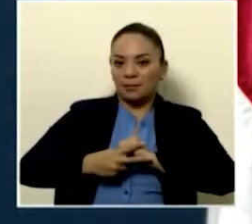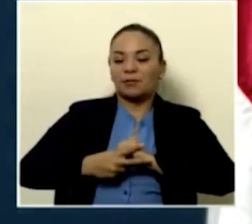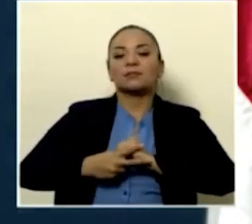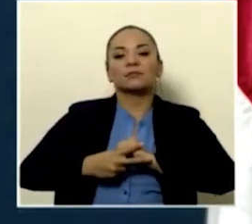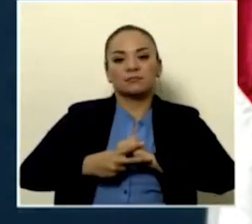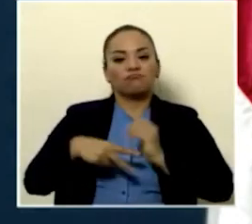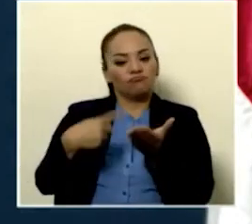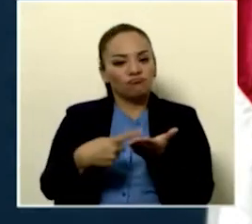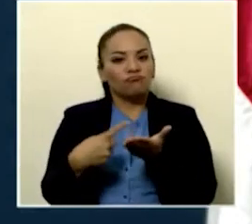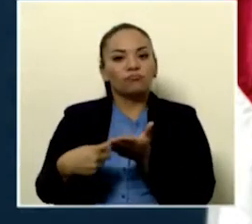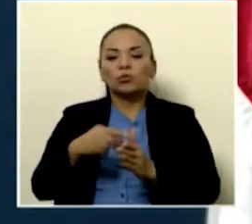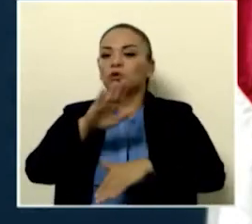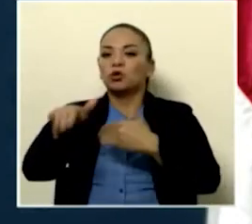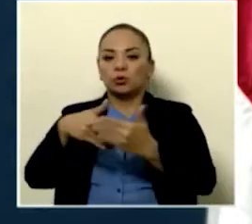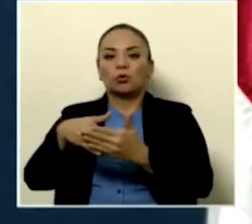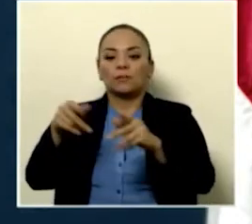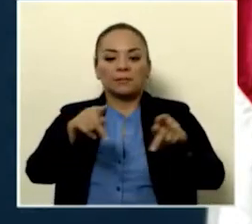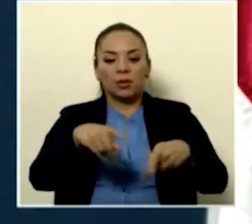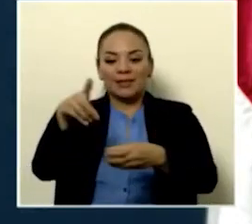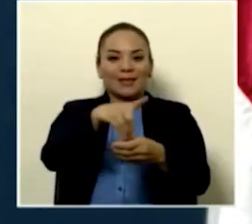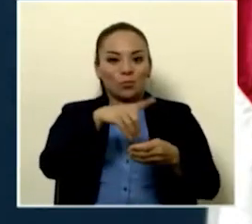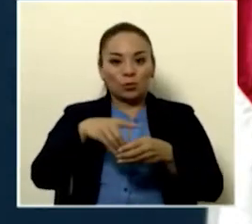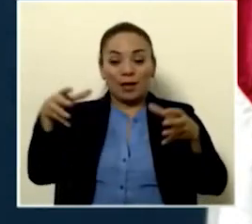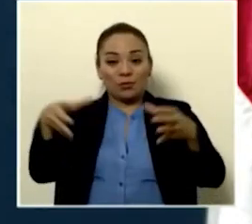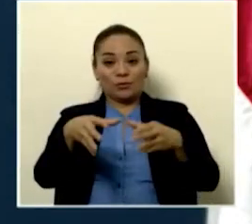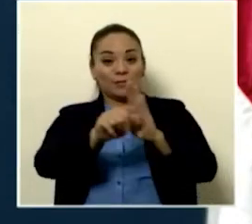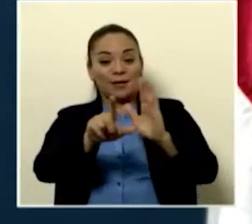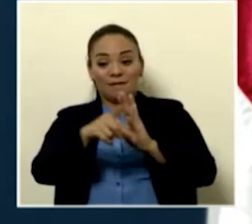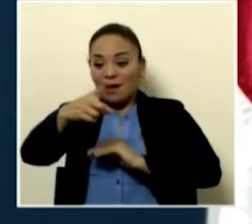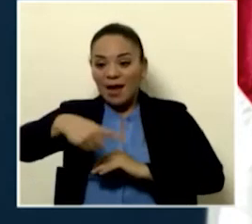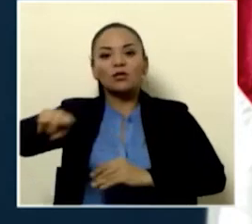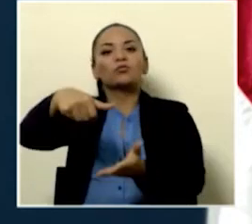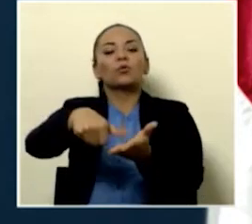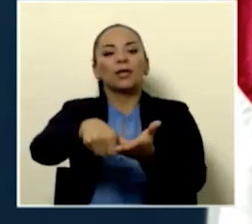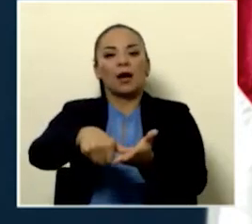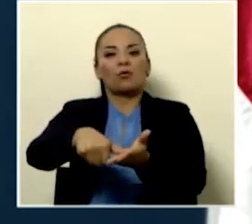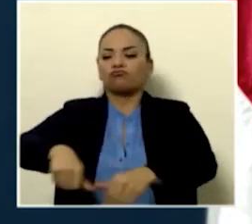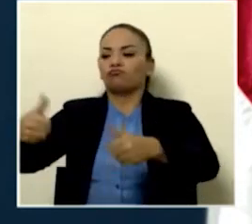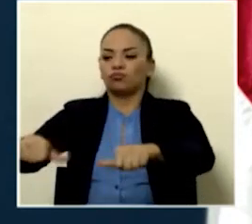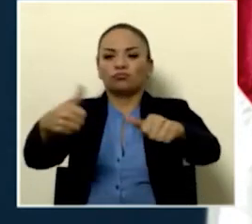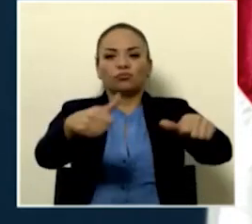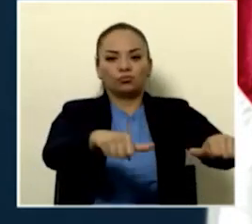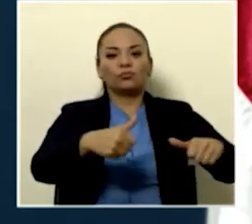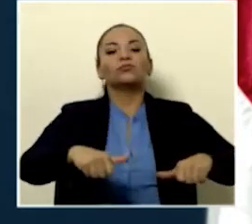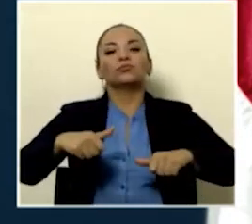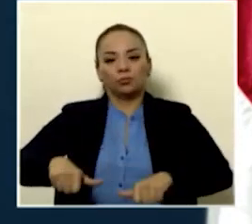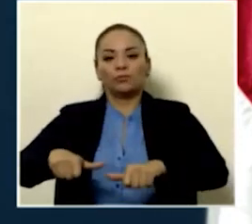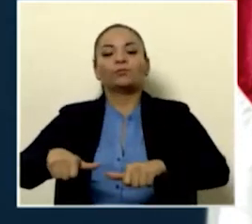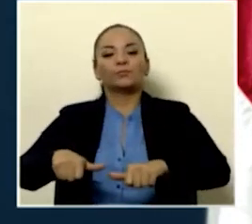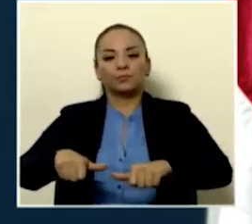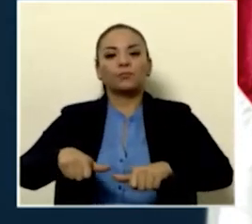Todas y todos los diputados presentes en el plenario votaron de manera unánime a favor de